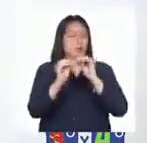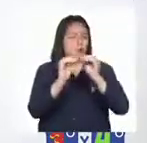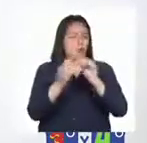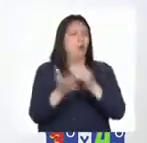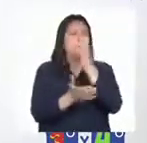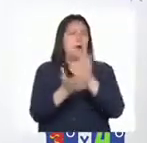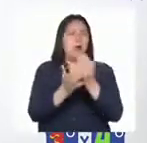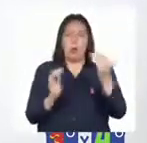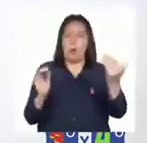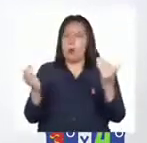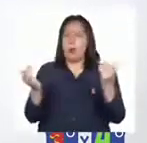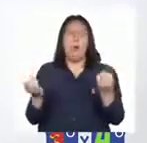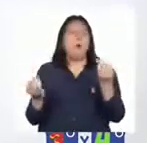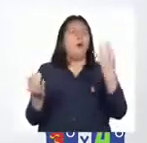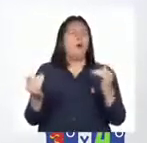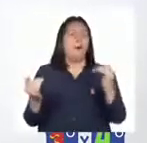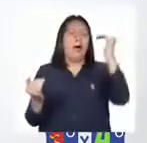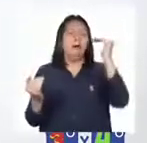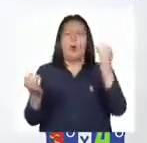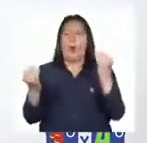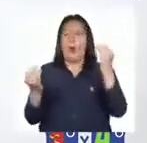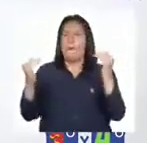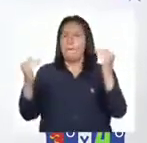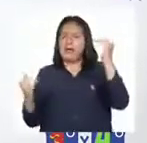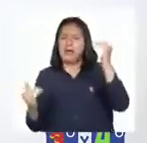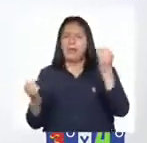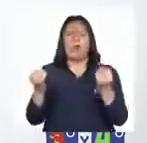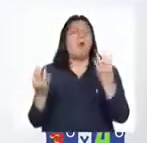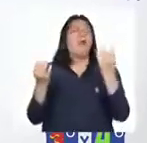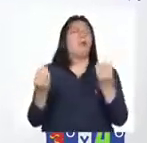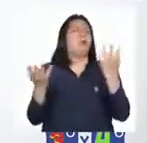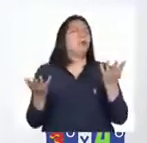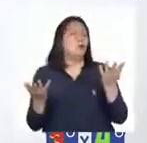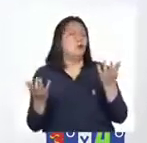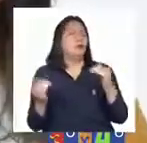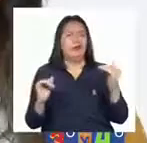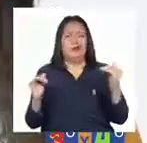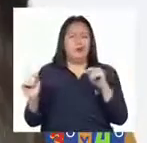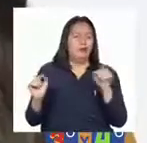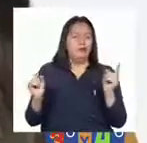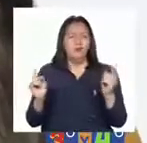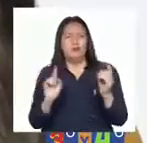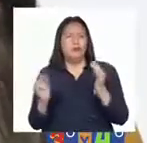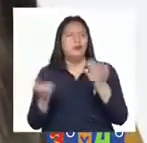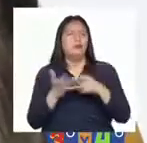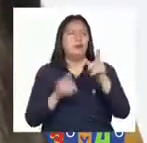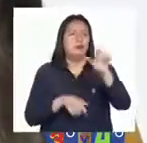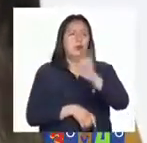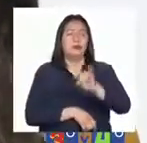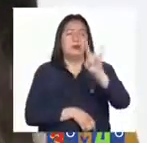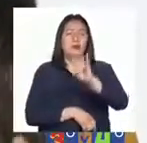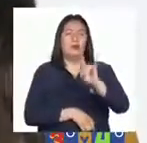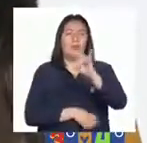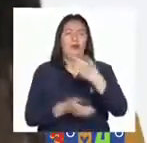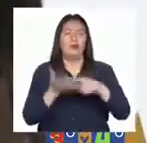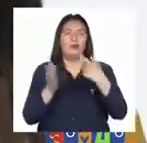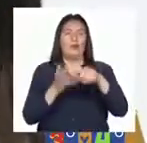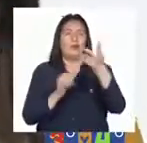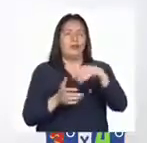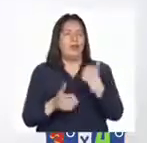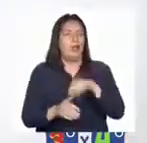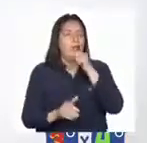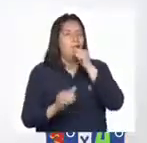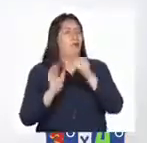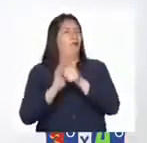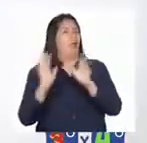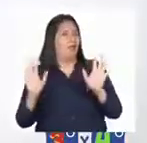comparando cuánto más o cuánto menos es una cantidad respecto a la otra. Para ello utilizaremos nuestras armas